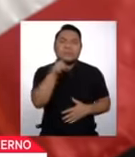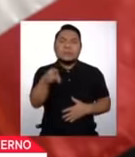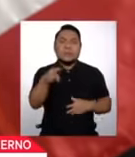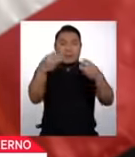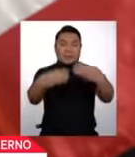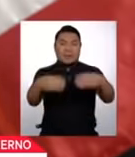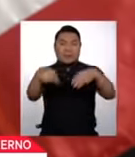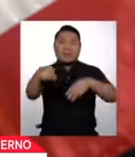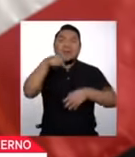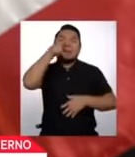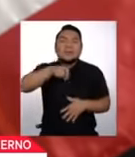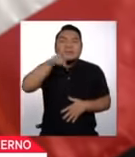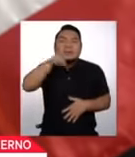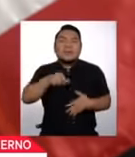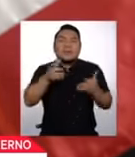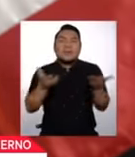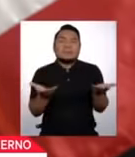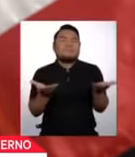mercados necesitaban